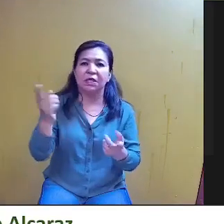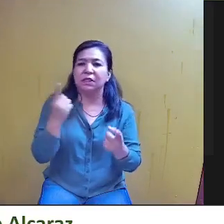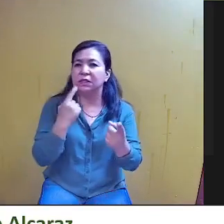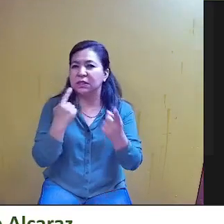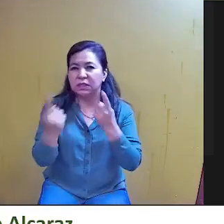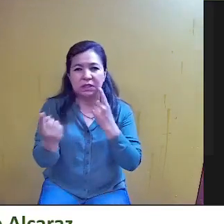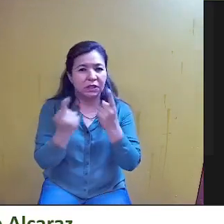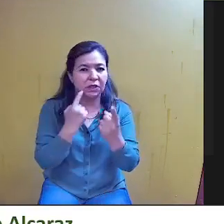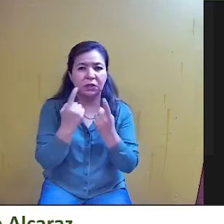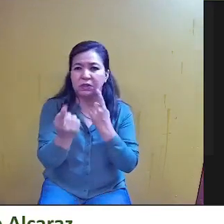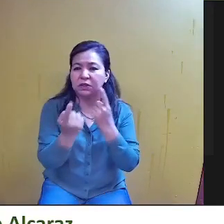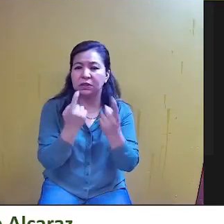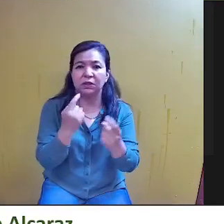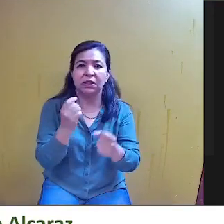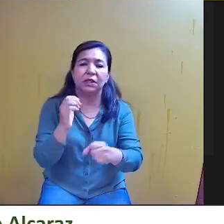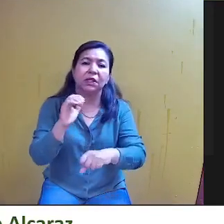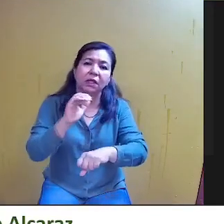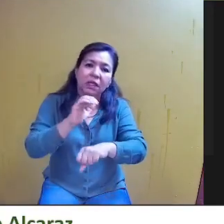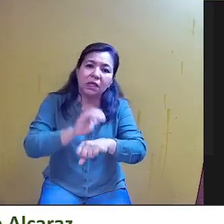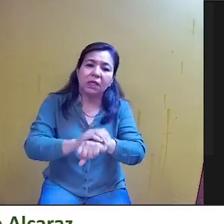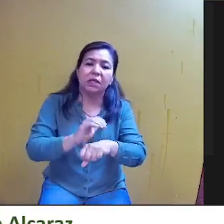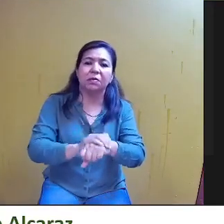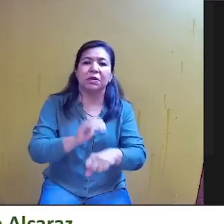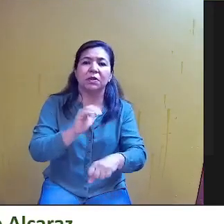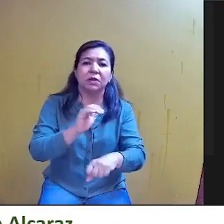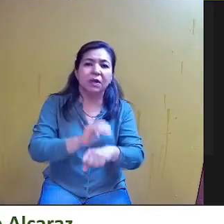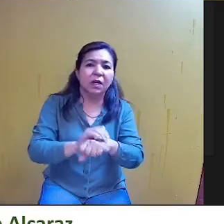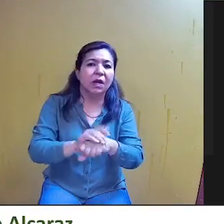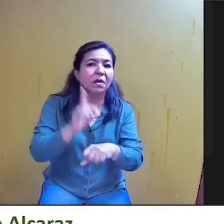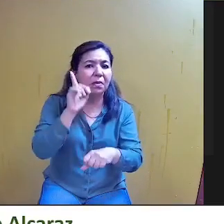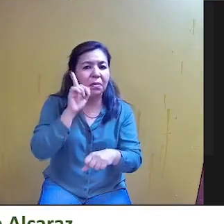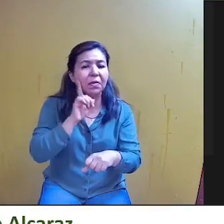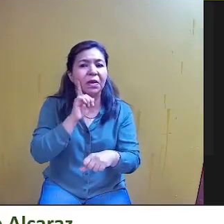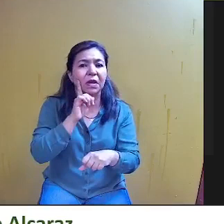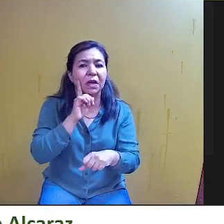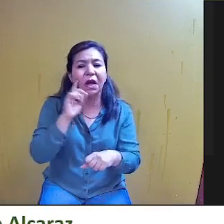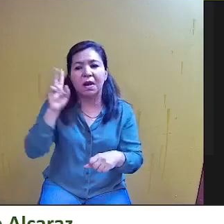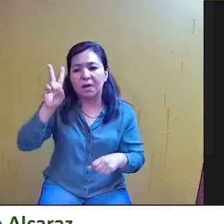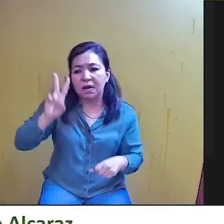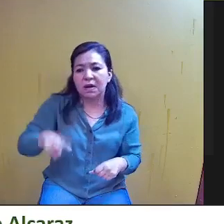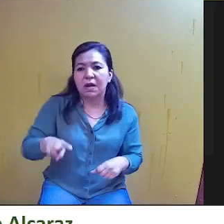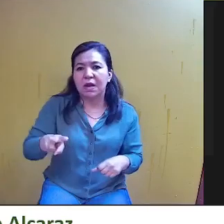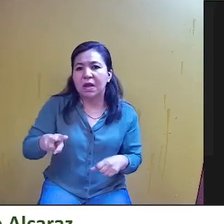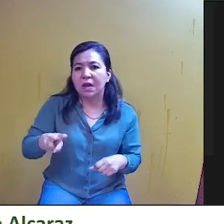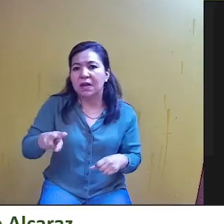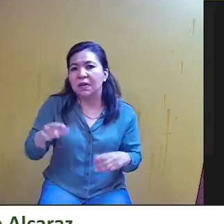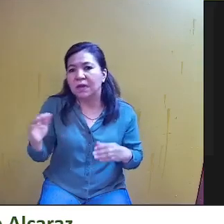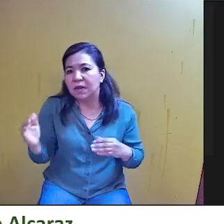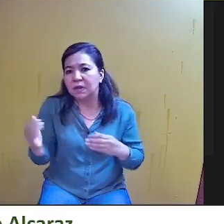entre amigas y amigos, en donde la verdad no se puede ocultar. Estoy